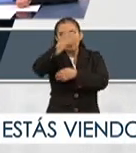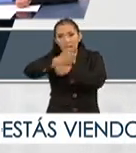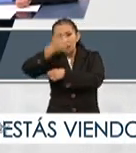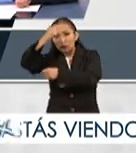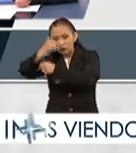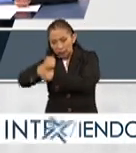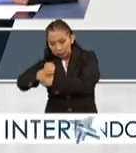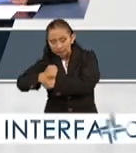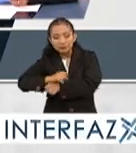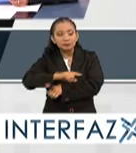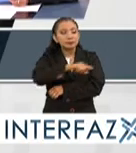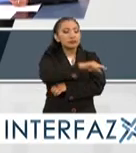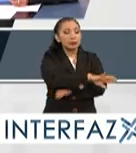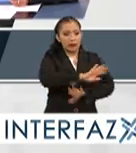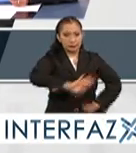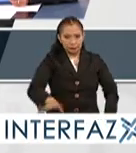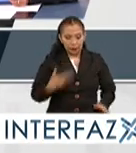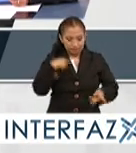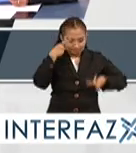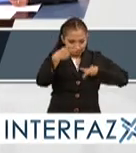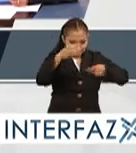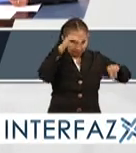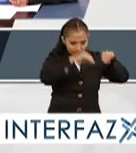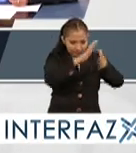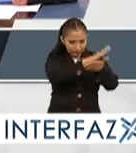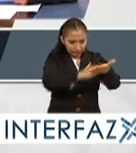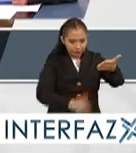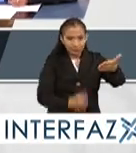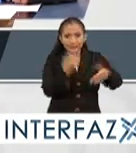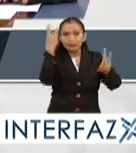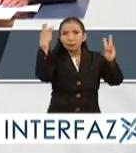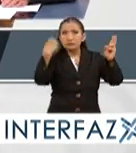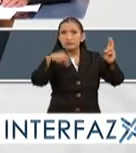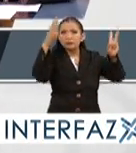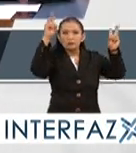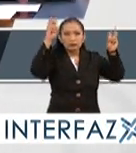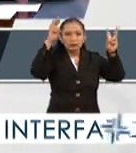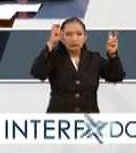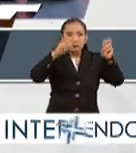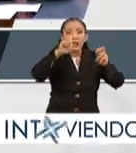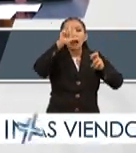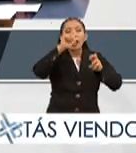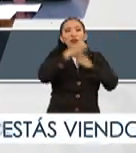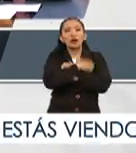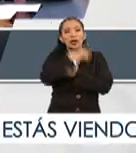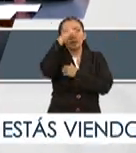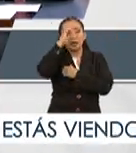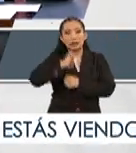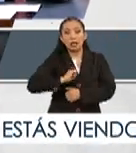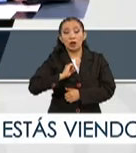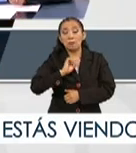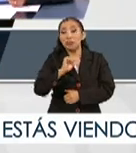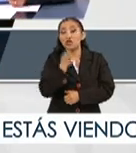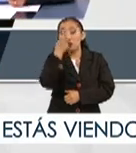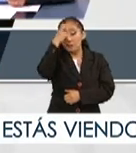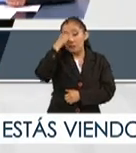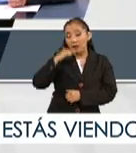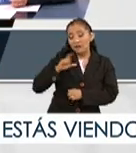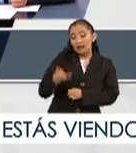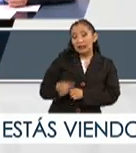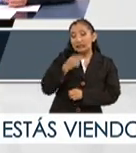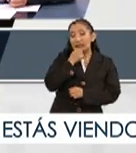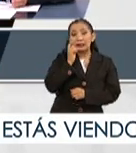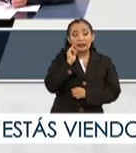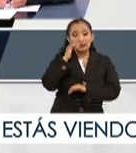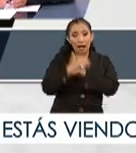uno de los grados. Entonces, elaboramos un documento que se llama La educación de México en el siglo XXI, el perfil de las niñas y